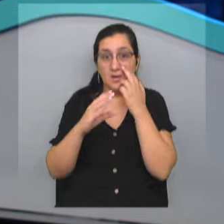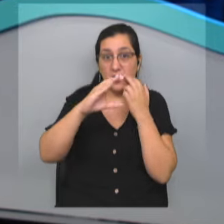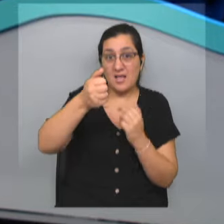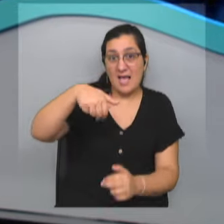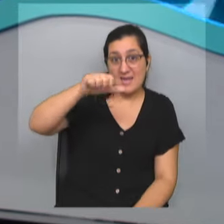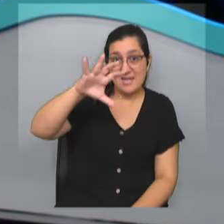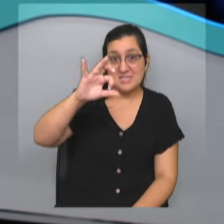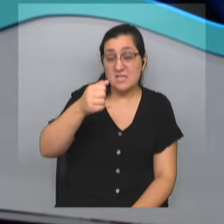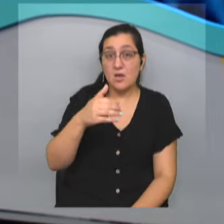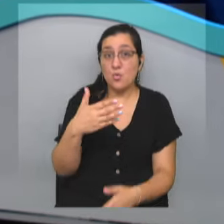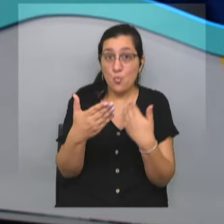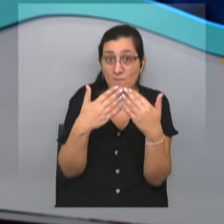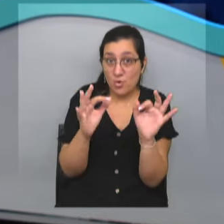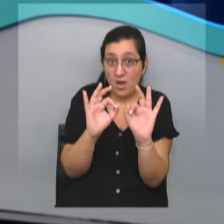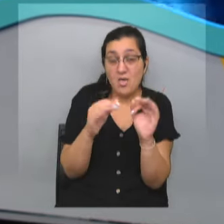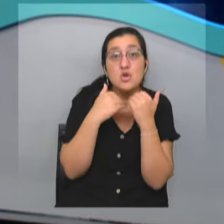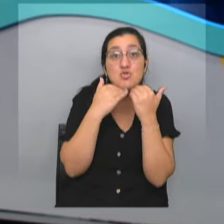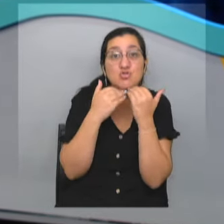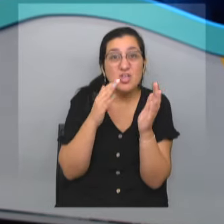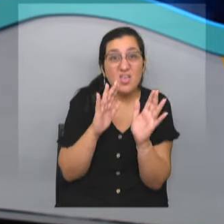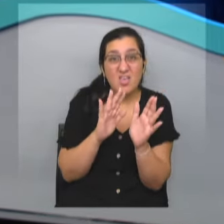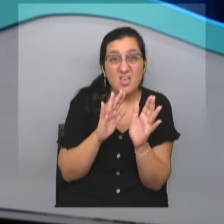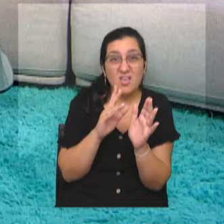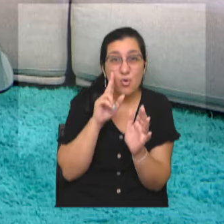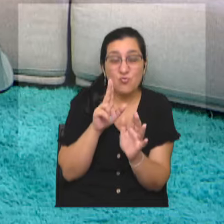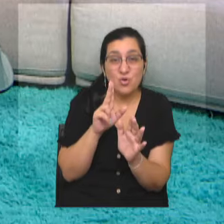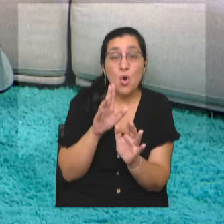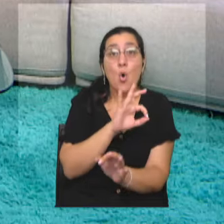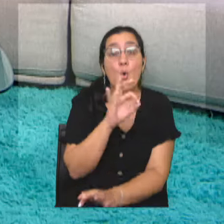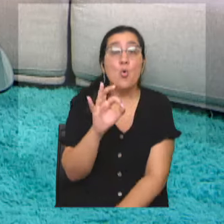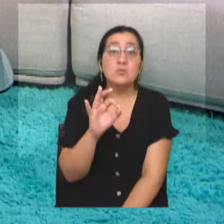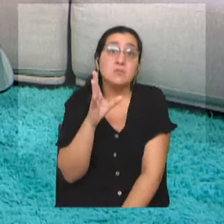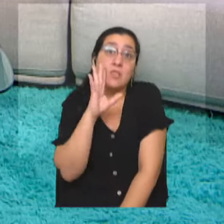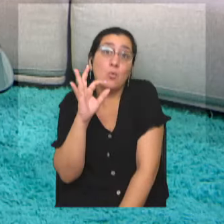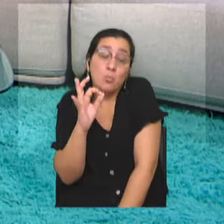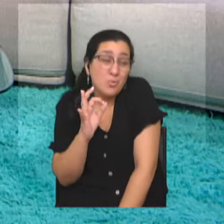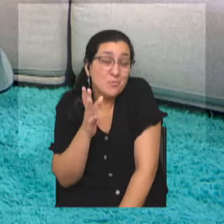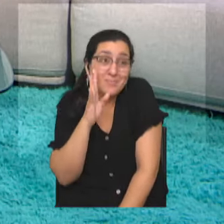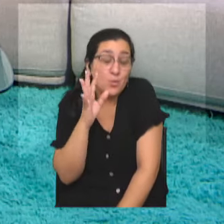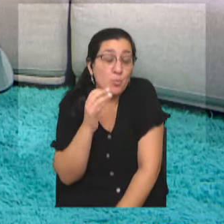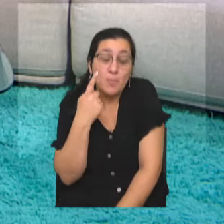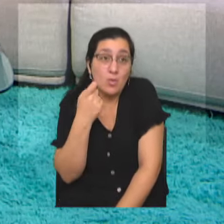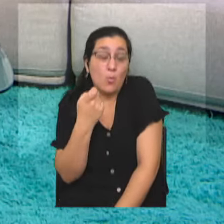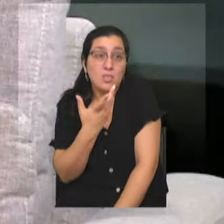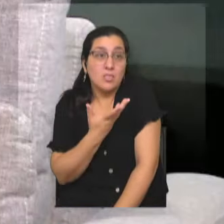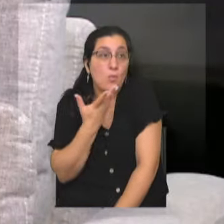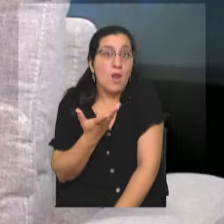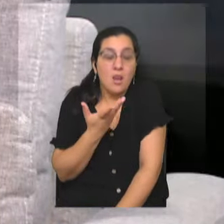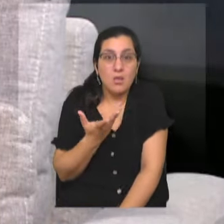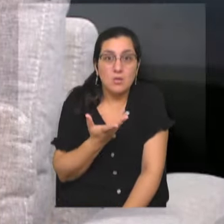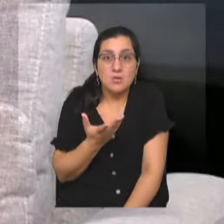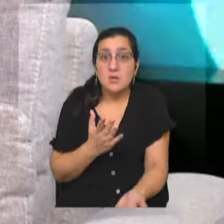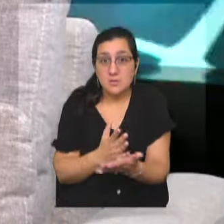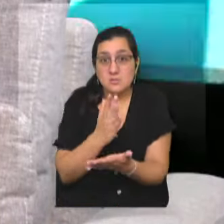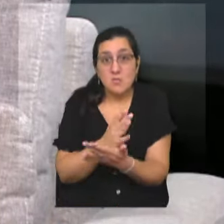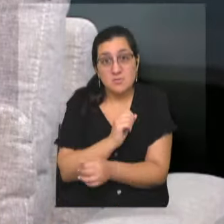si Canessa habló con ella, si hubo alguna comunicación. Tampoco vi nada. O si se disculpa, porque está. No tengo idea. Quizás fue sin querer y puede disculparse.